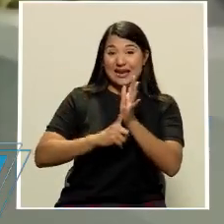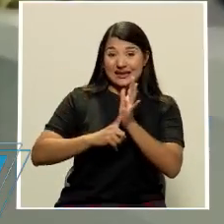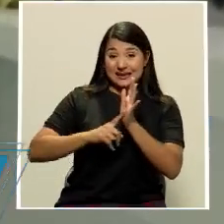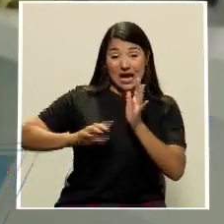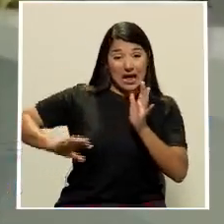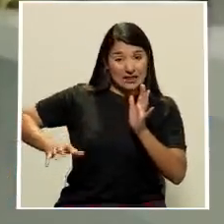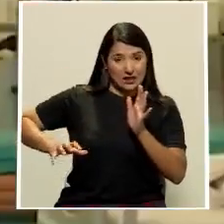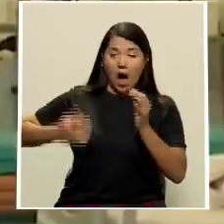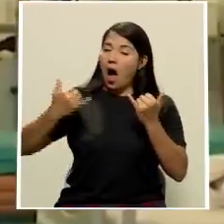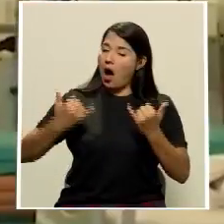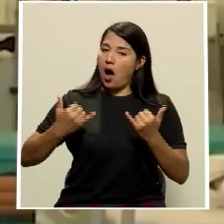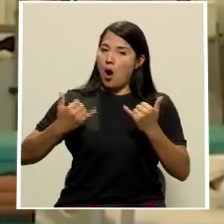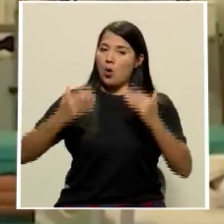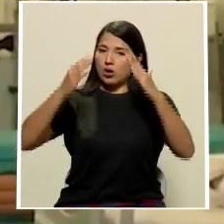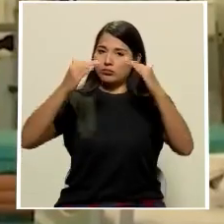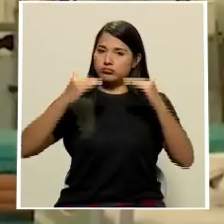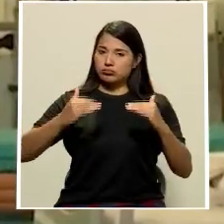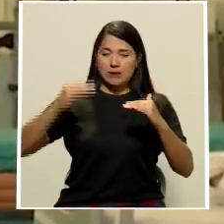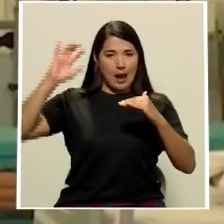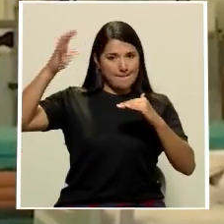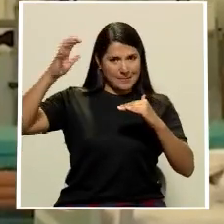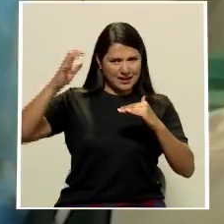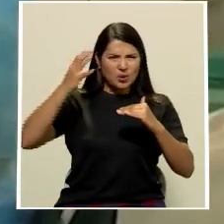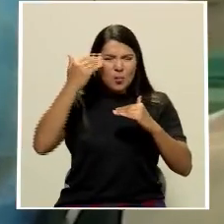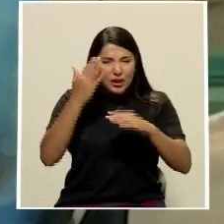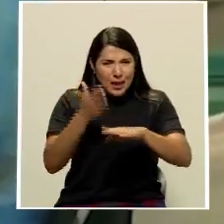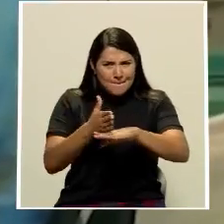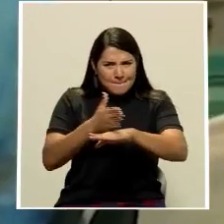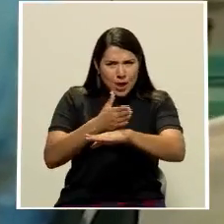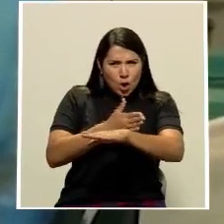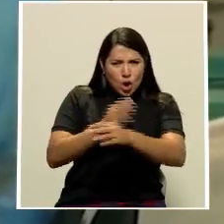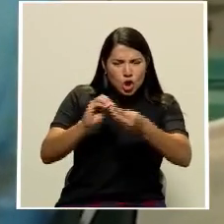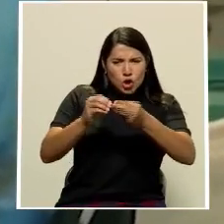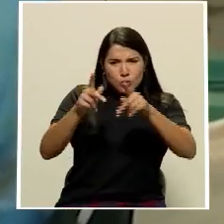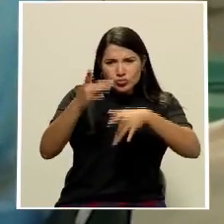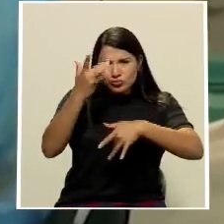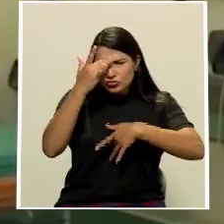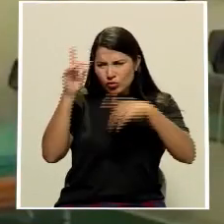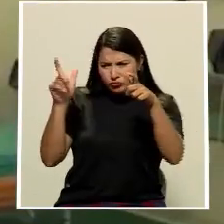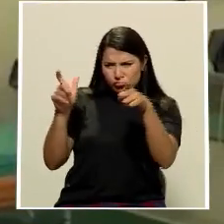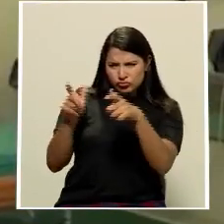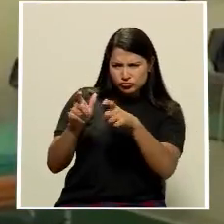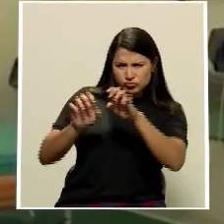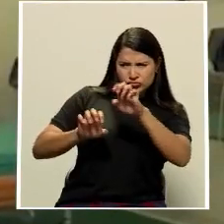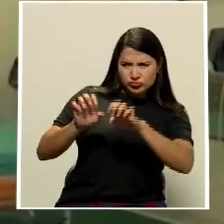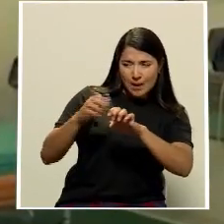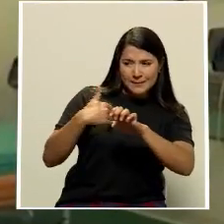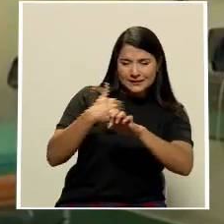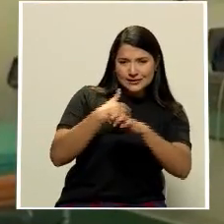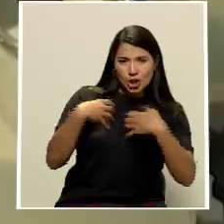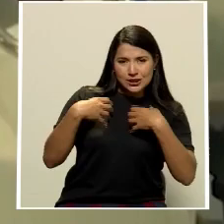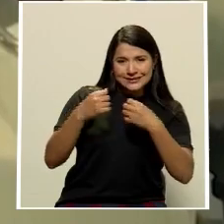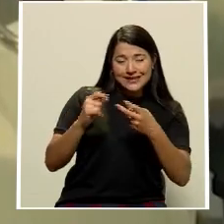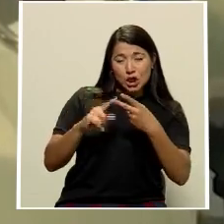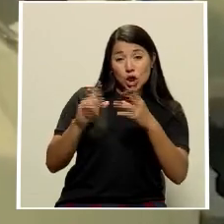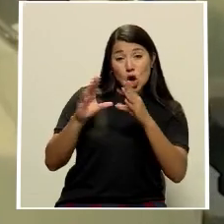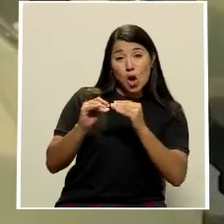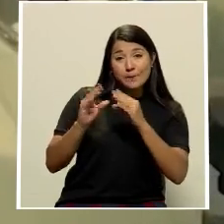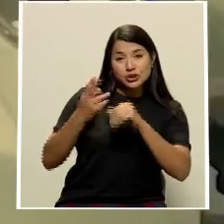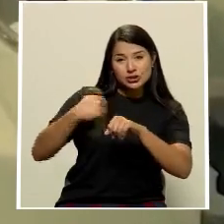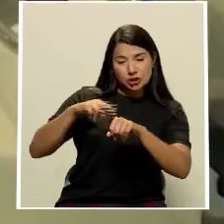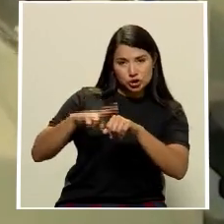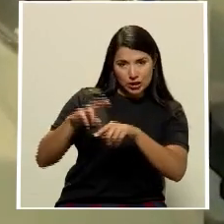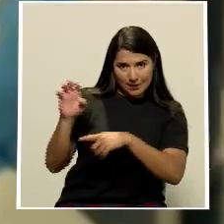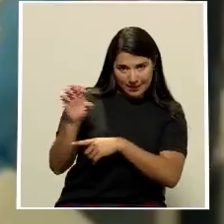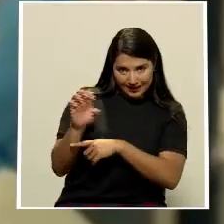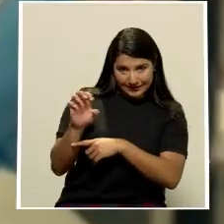luego de una mejora en la evolución epidemiológica tras la valoración por parte del Ministerio de Salud y la Comisión Nacional de Emergencias.